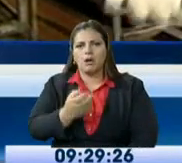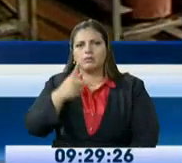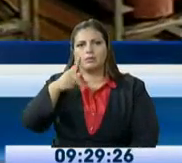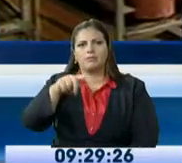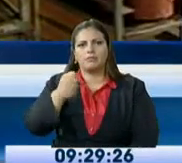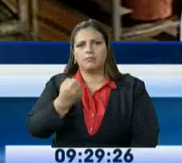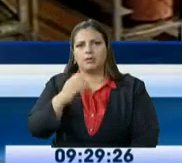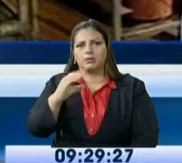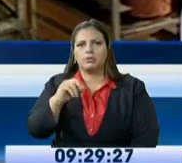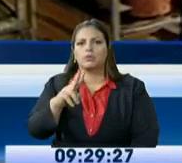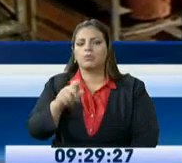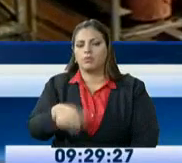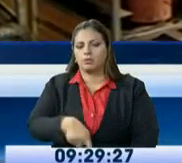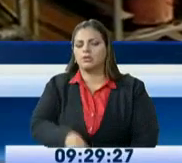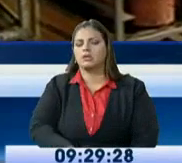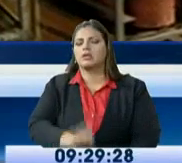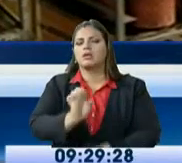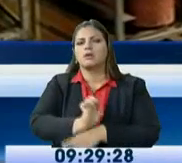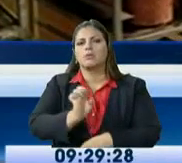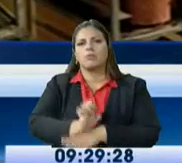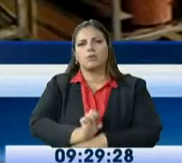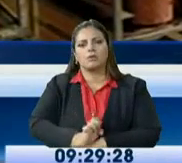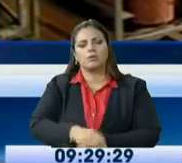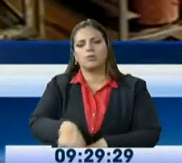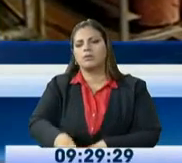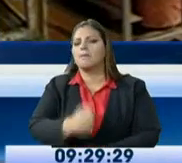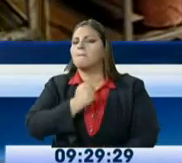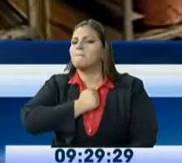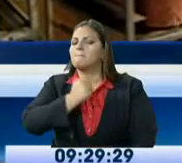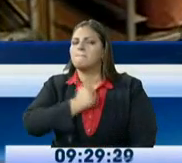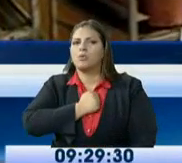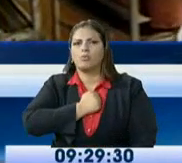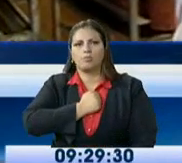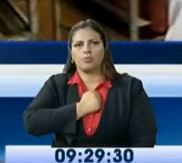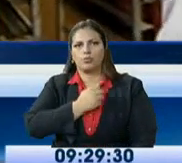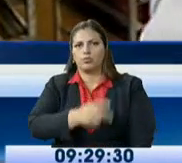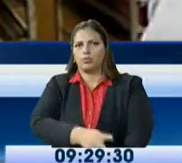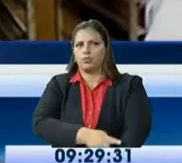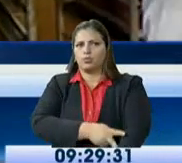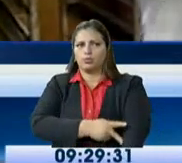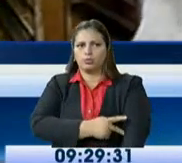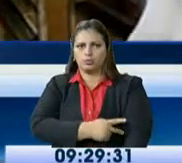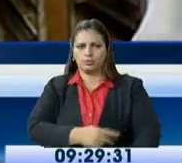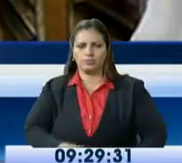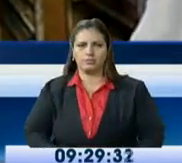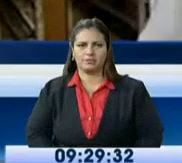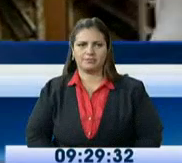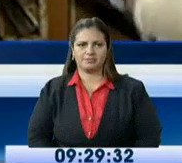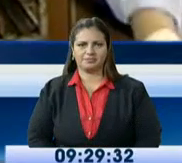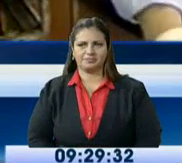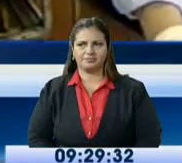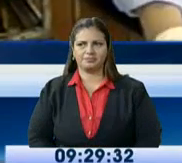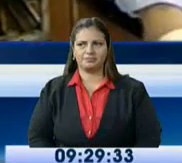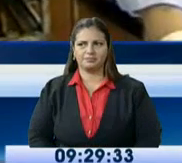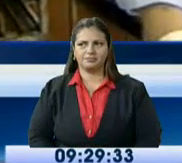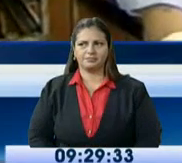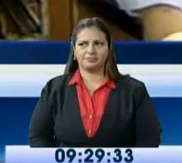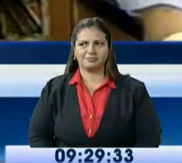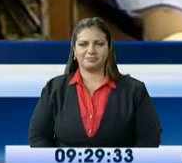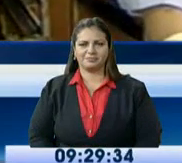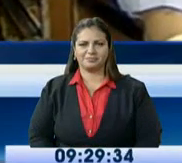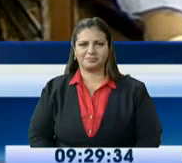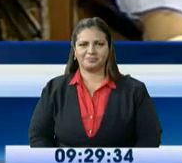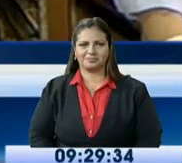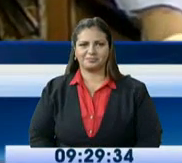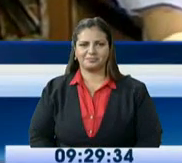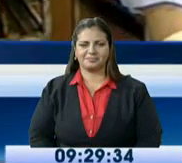italiano. De lo que yo conozco en Sudamérica, Ecuador es uno de los pocos países en donde se consume masivamente este manjar. Sí, es como